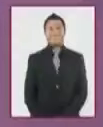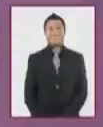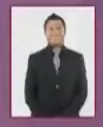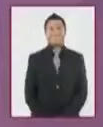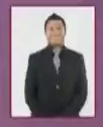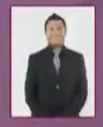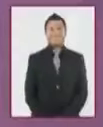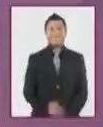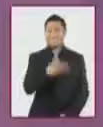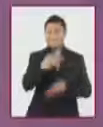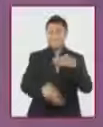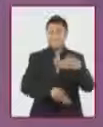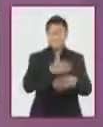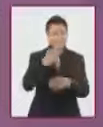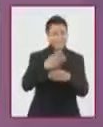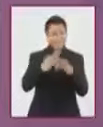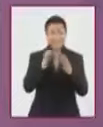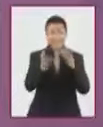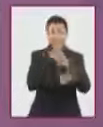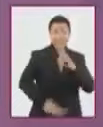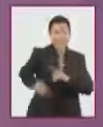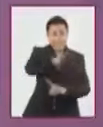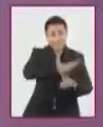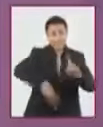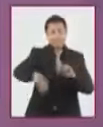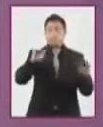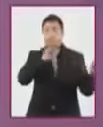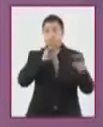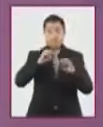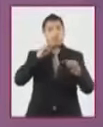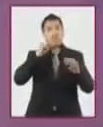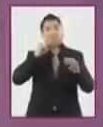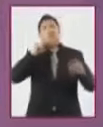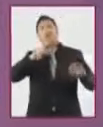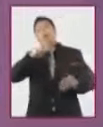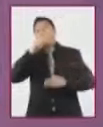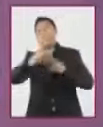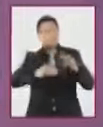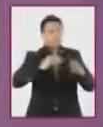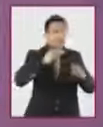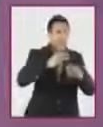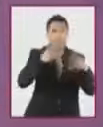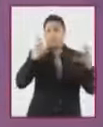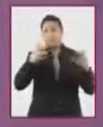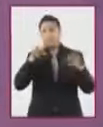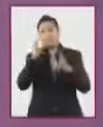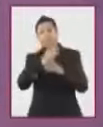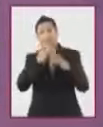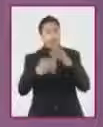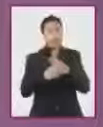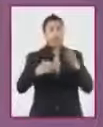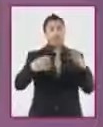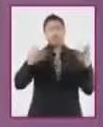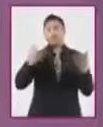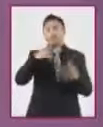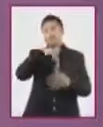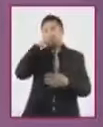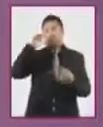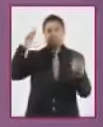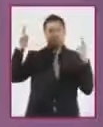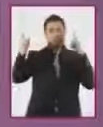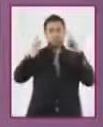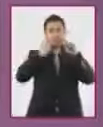Todo lo que nos rodea se mueve. Planetas, organismos, objetos. Todo en el universo está